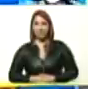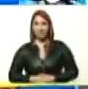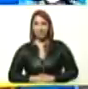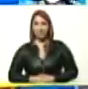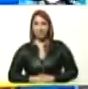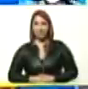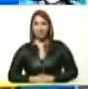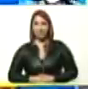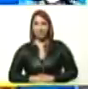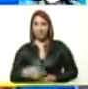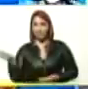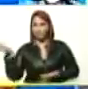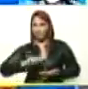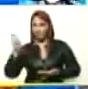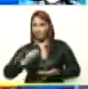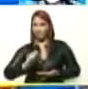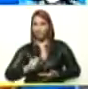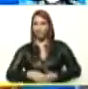Con el mazo.